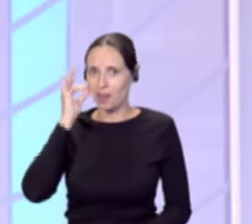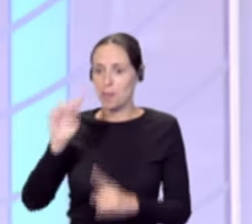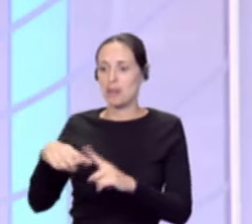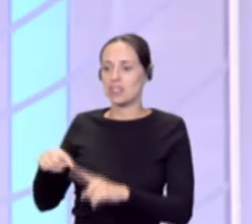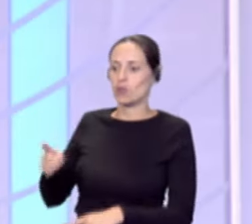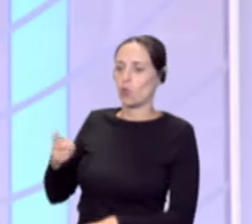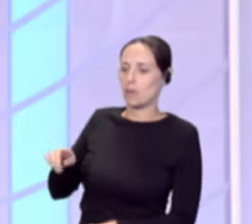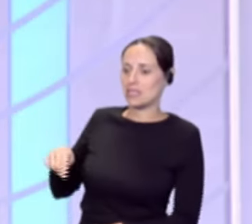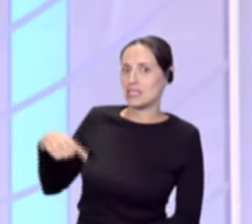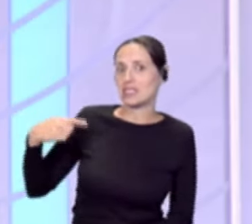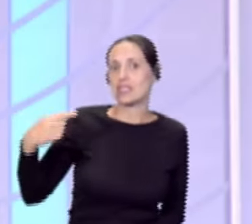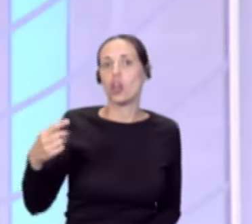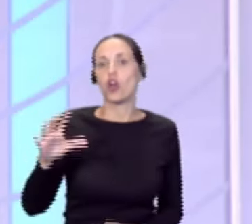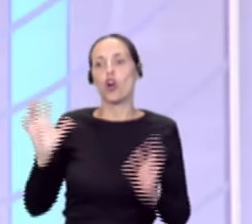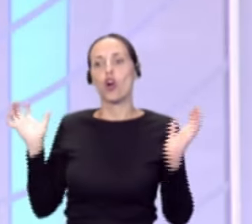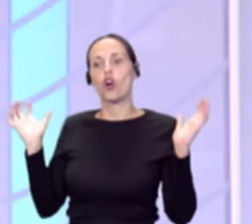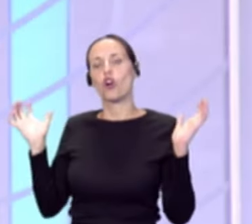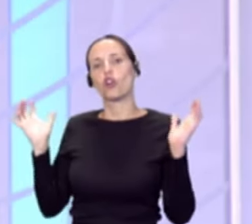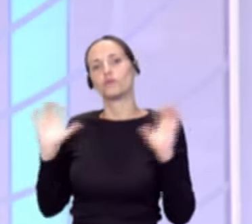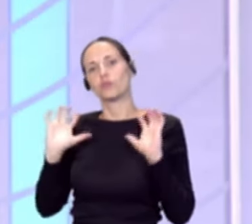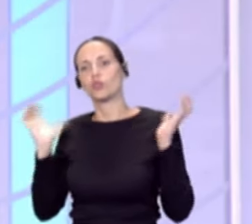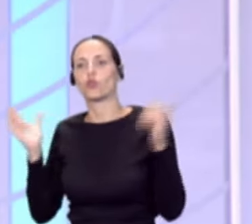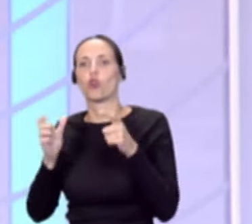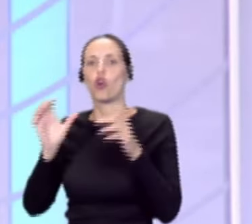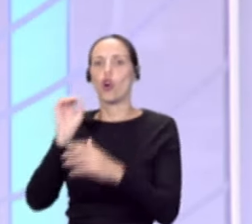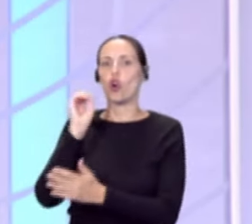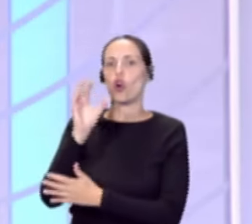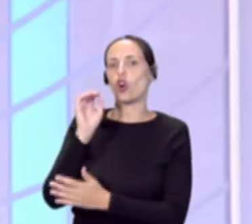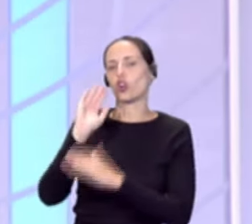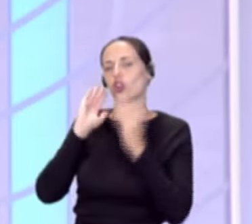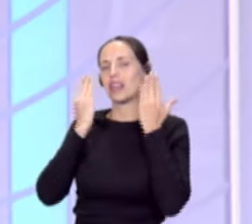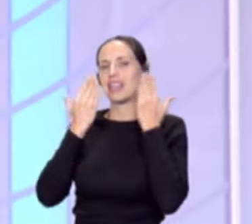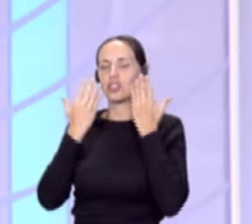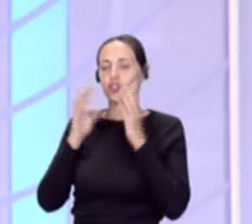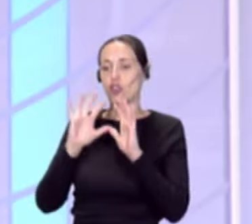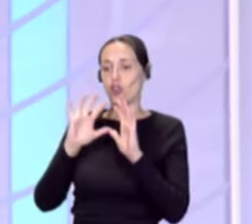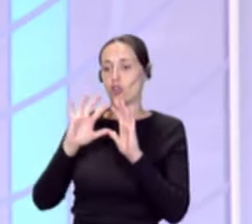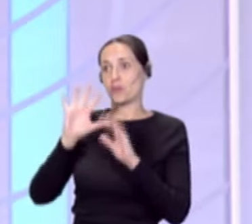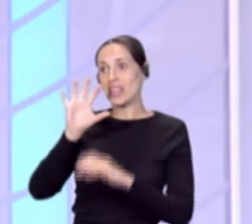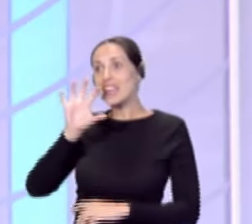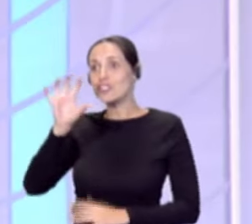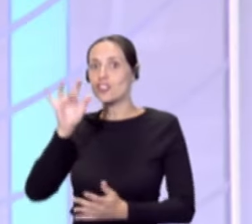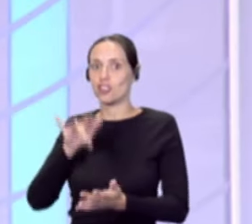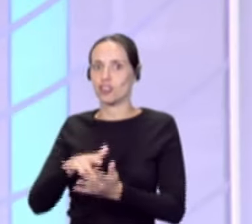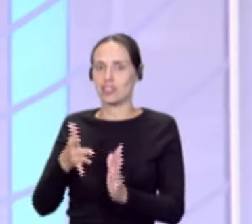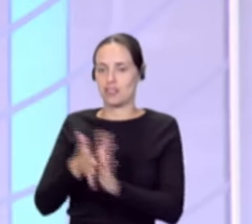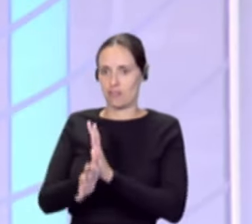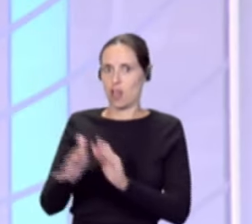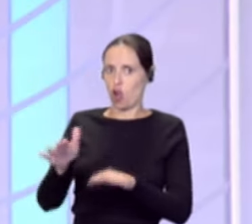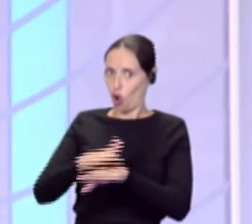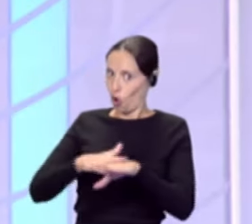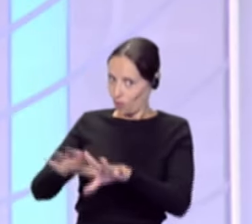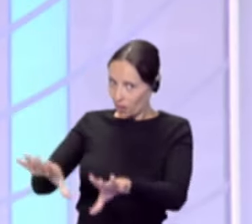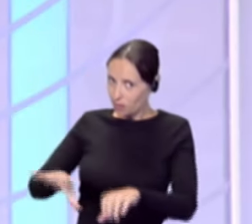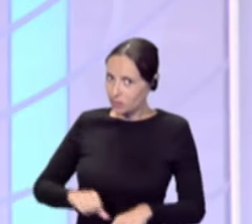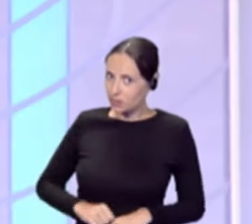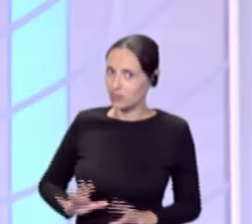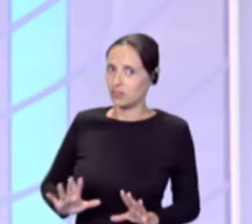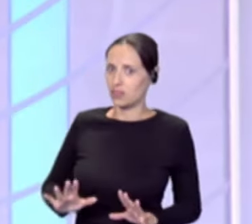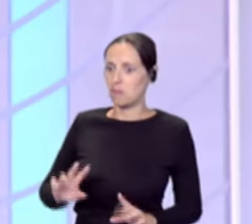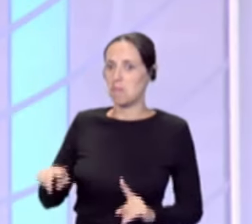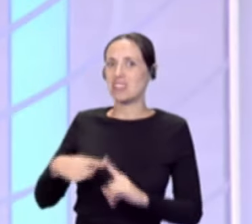un Congreso Nacional, o sea, es un partido que está dentro del gobierno y ahora le salta con este tema que también ha bajado